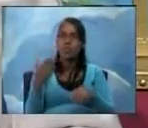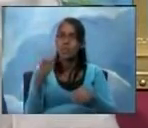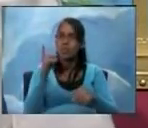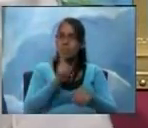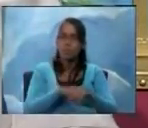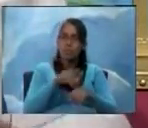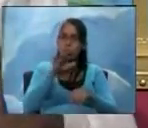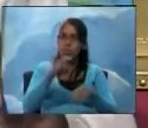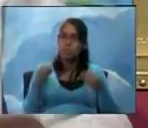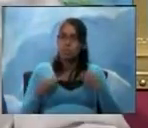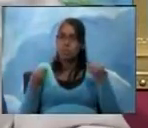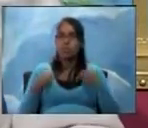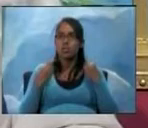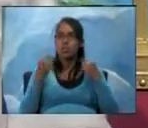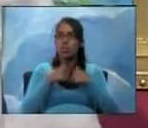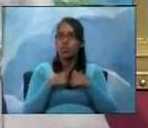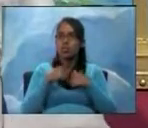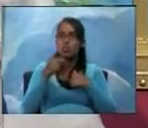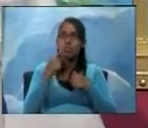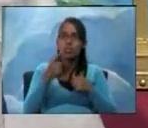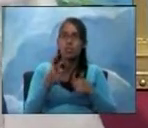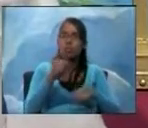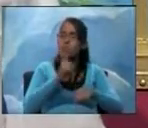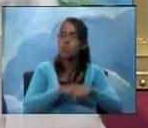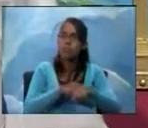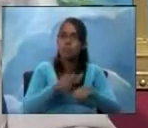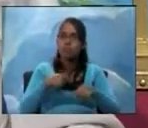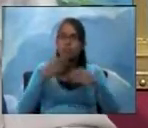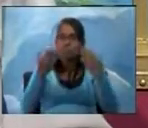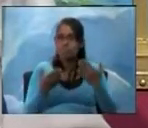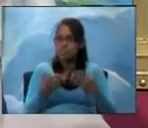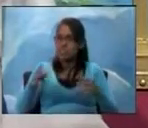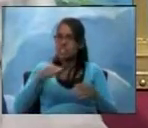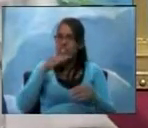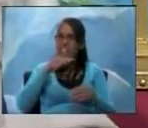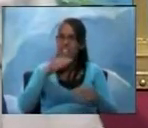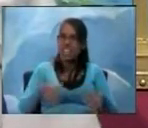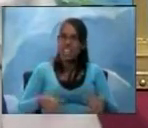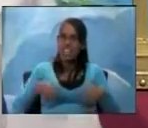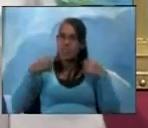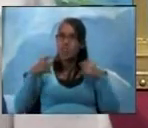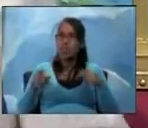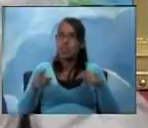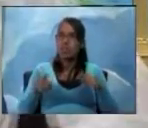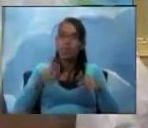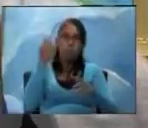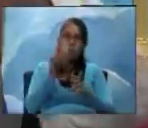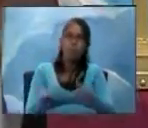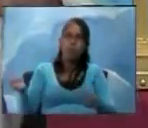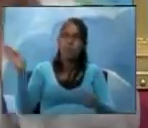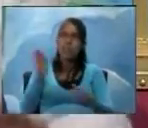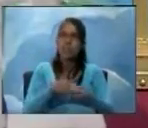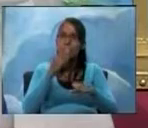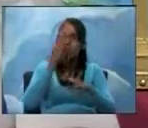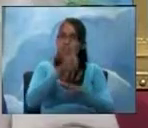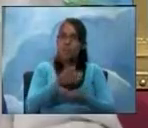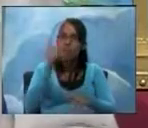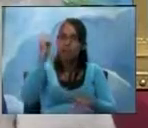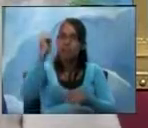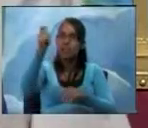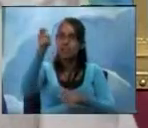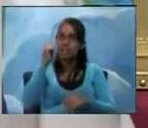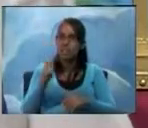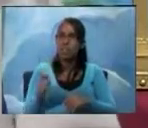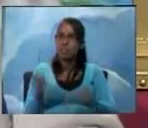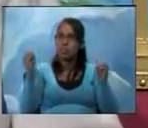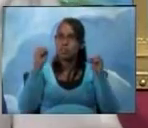momento estaba viviendo yo, pero usted dijo, mire, una oportunidad a mí me dio mucha rabia y le iba a dar unos palazos a un muchacho que entraba al templo y ponía